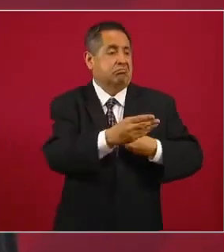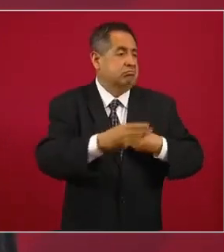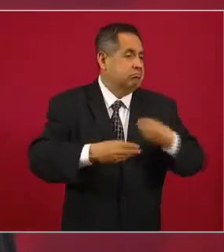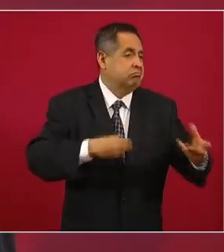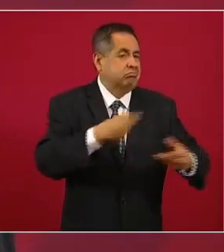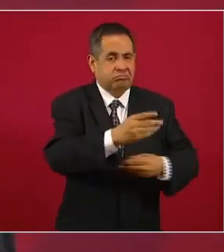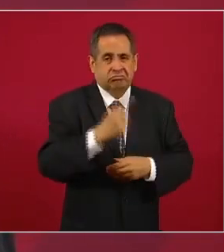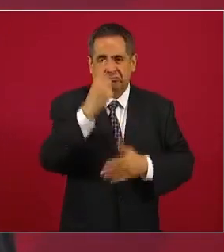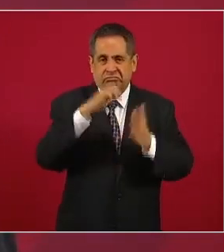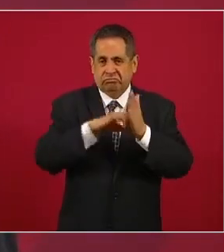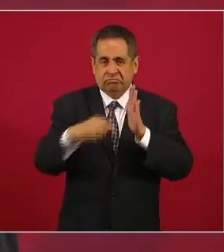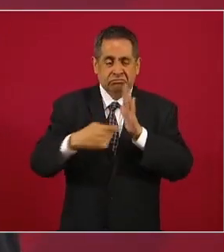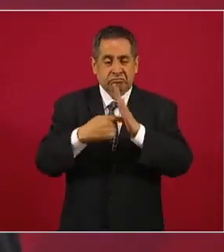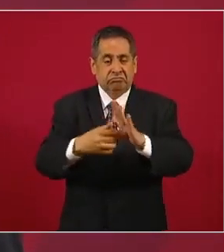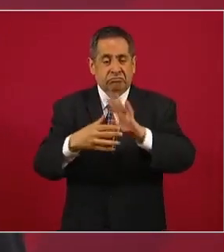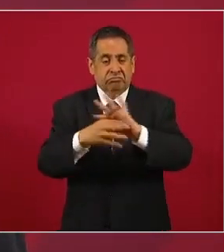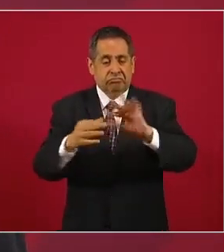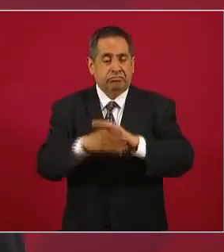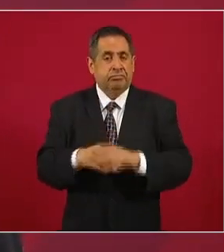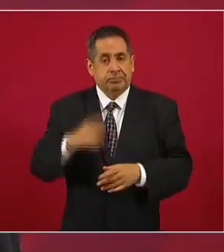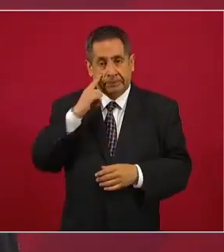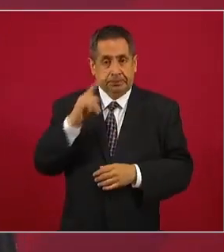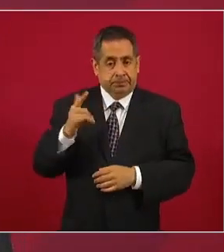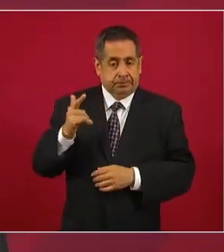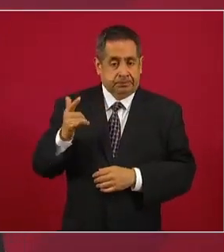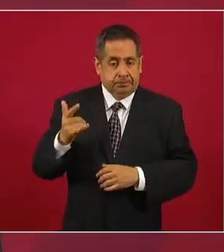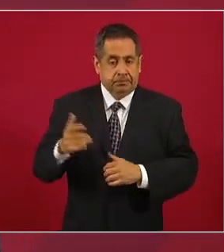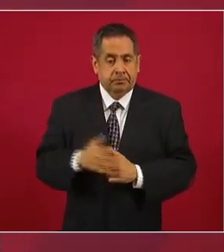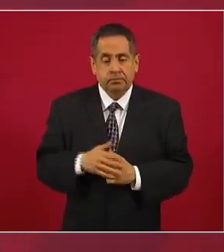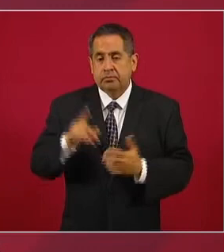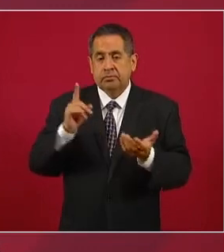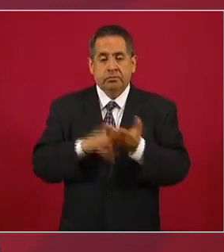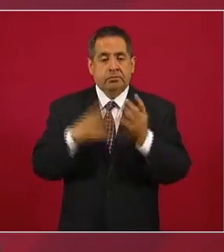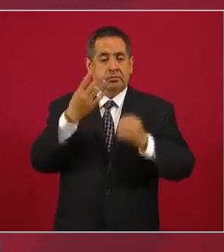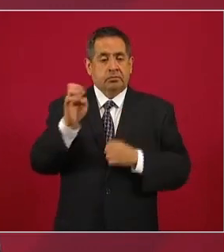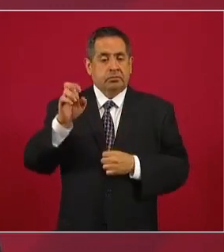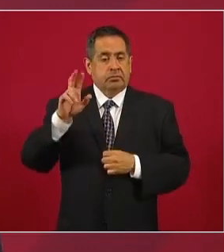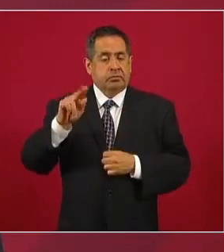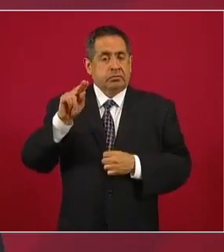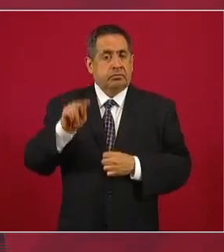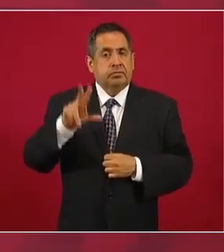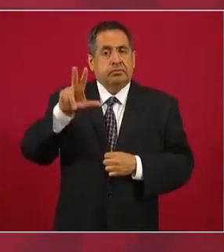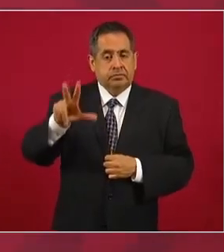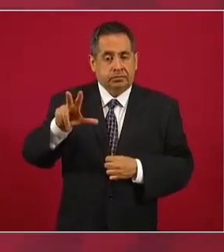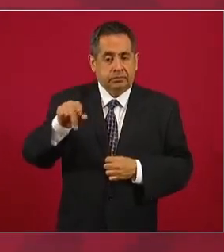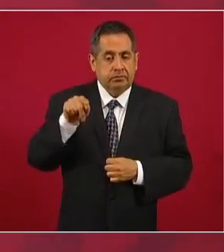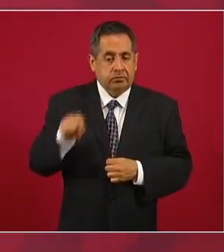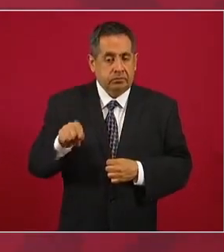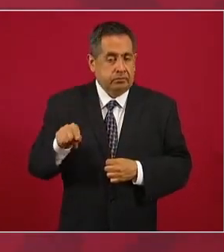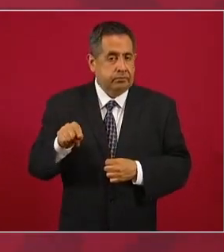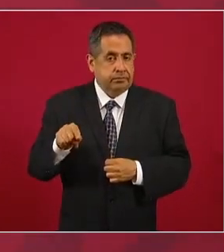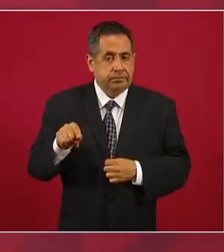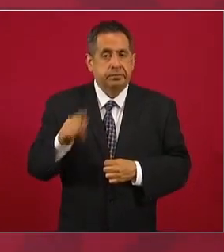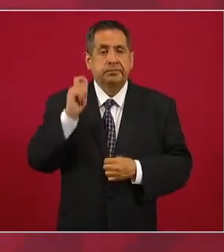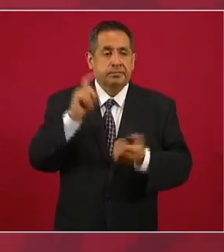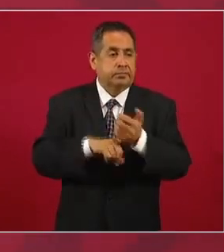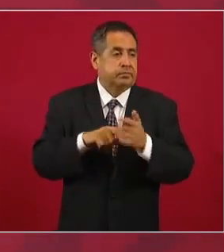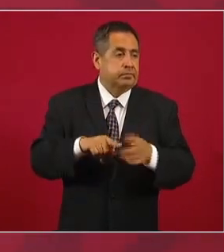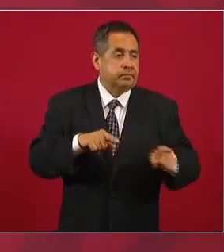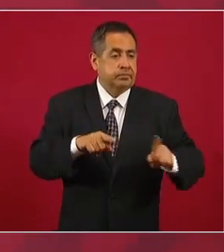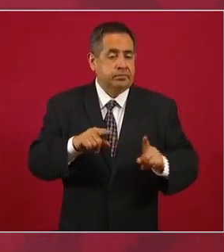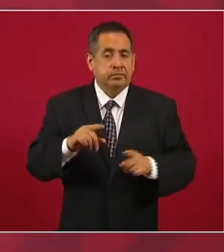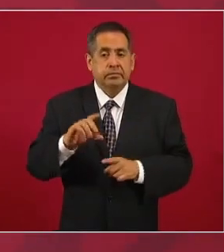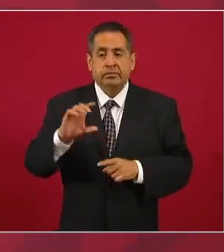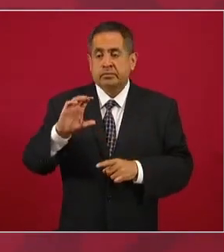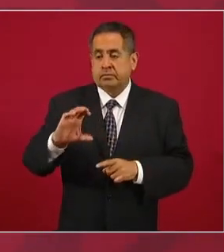dato: en julio de 1988, cuando Salinas fue